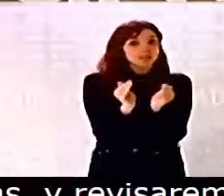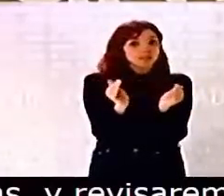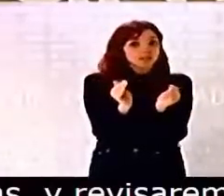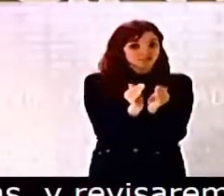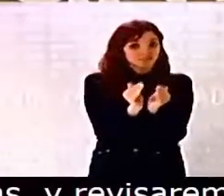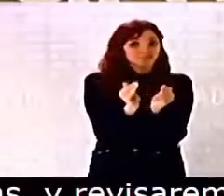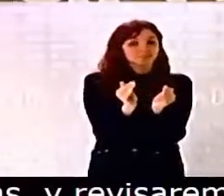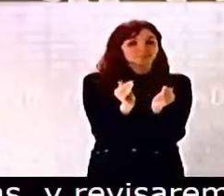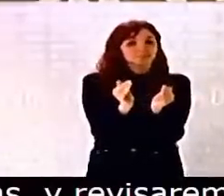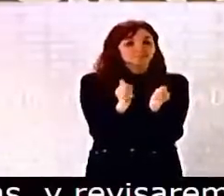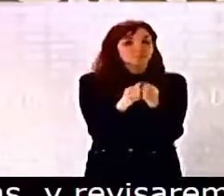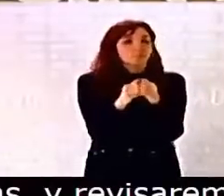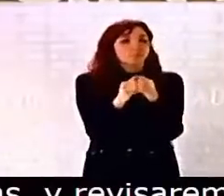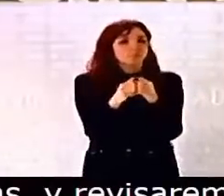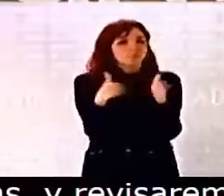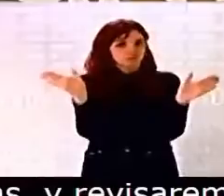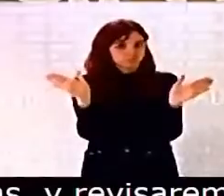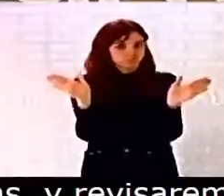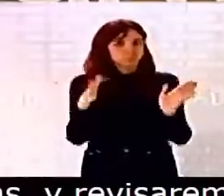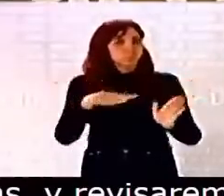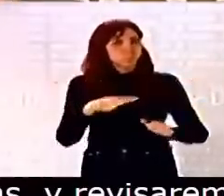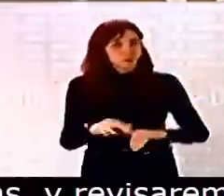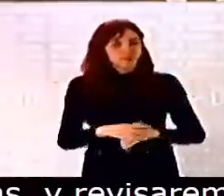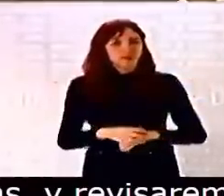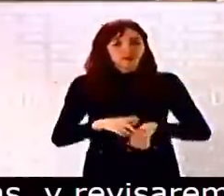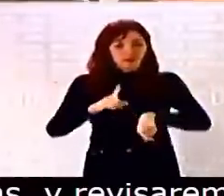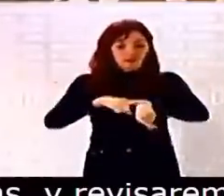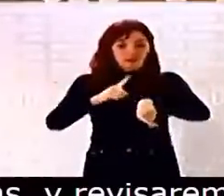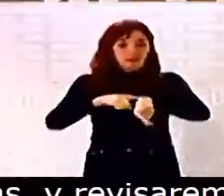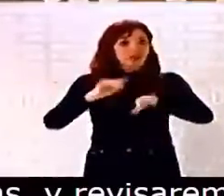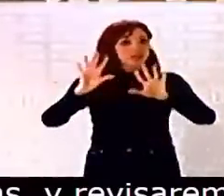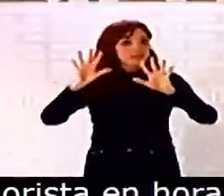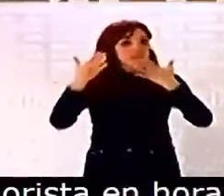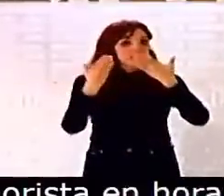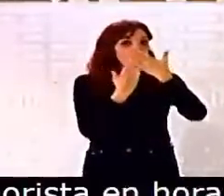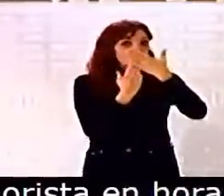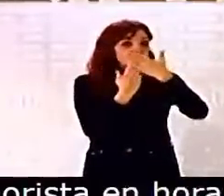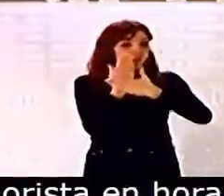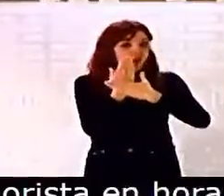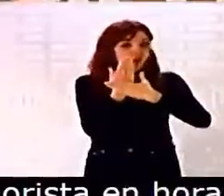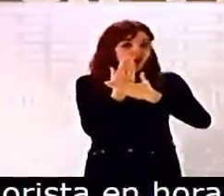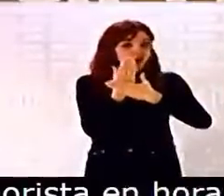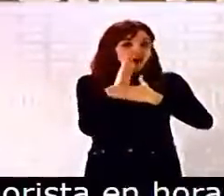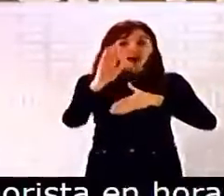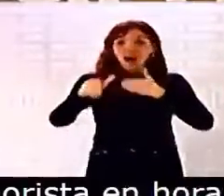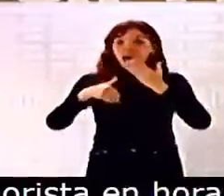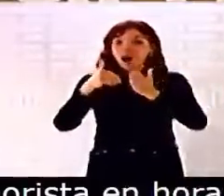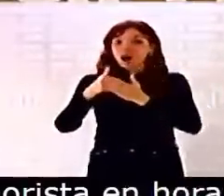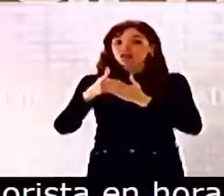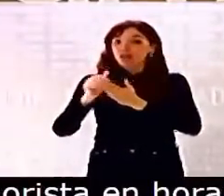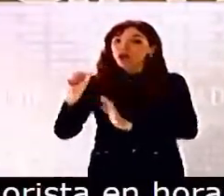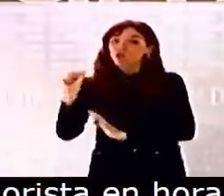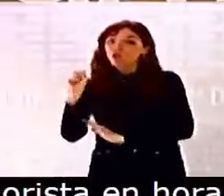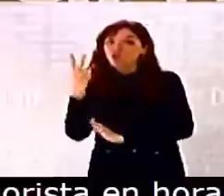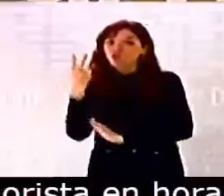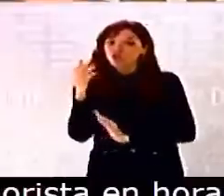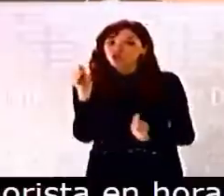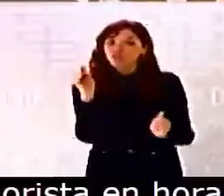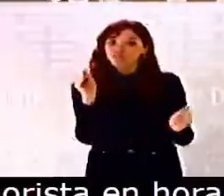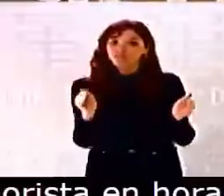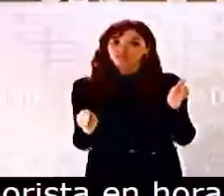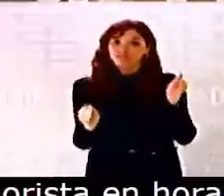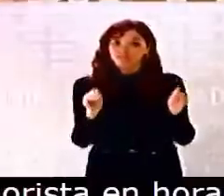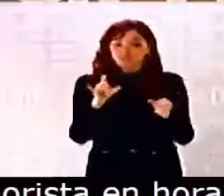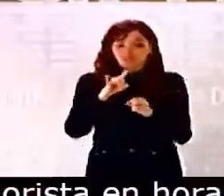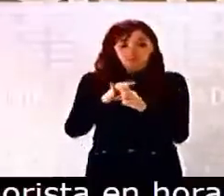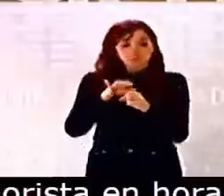en horario de 10 de la mañana a 14 horas de